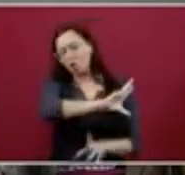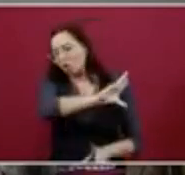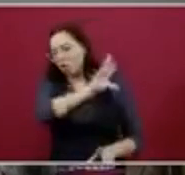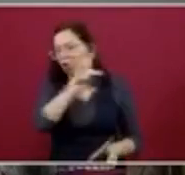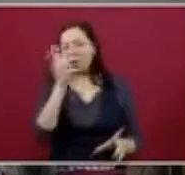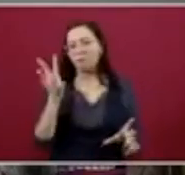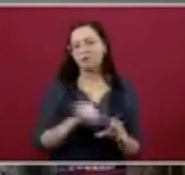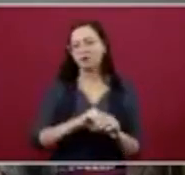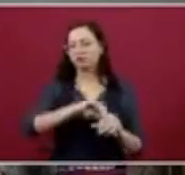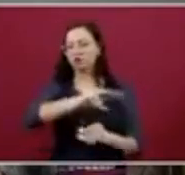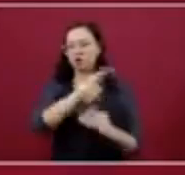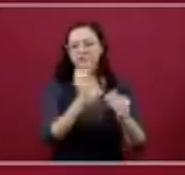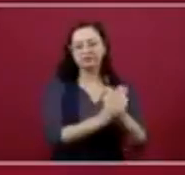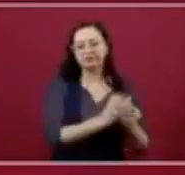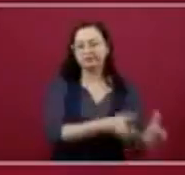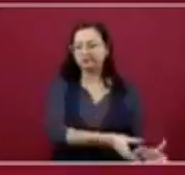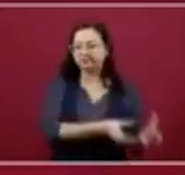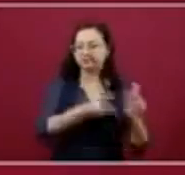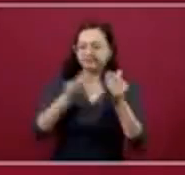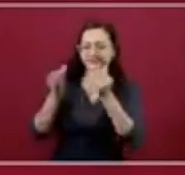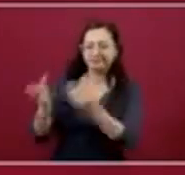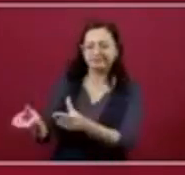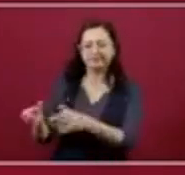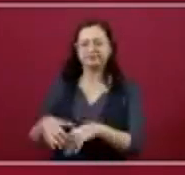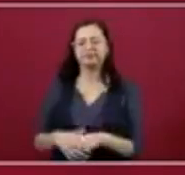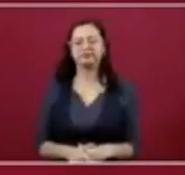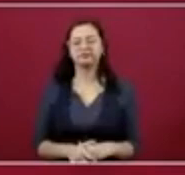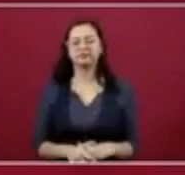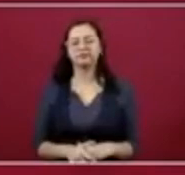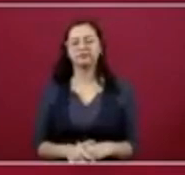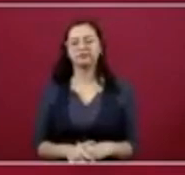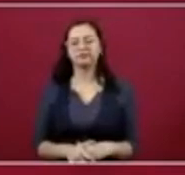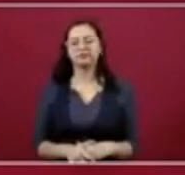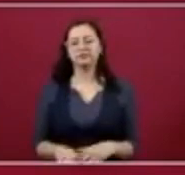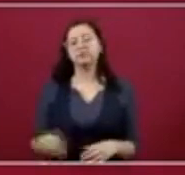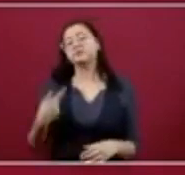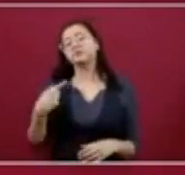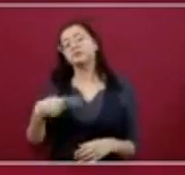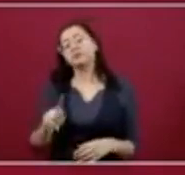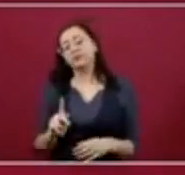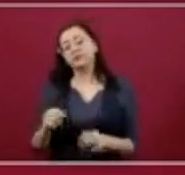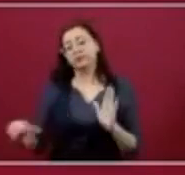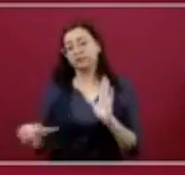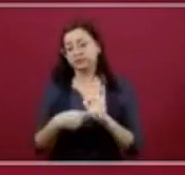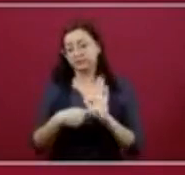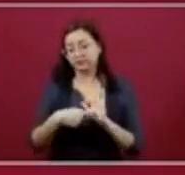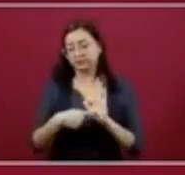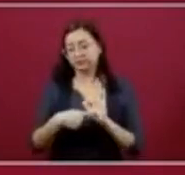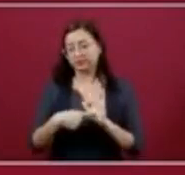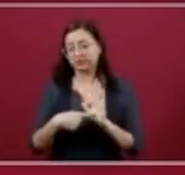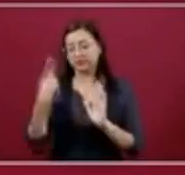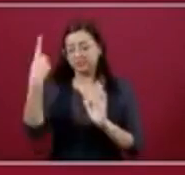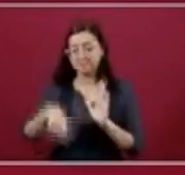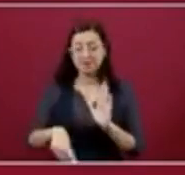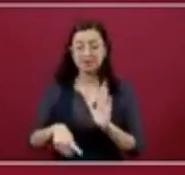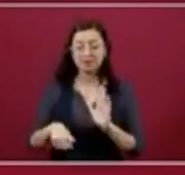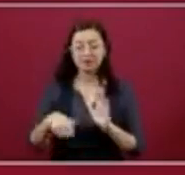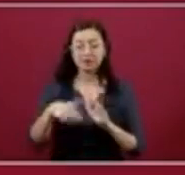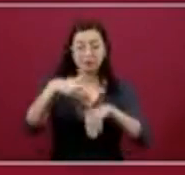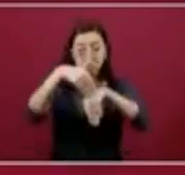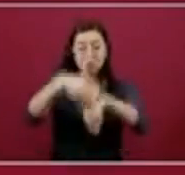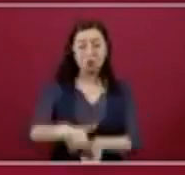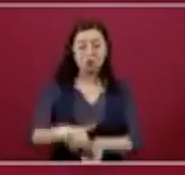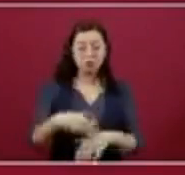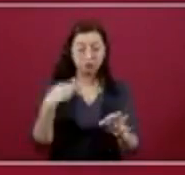de todo el archivo. El asunto es que ese artículo no necesariamente se cumplió a cabalidad, porque no